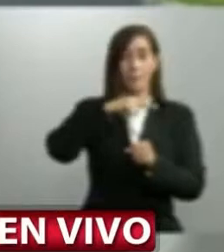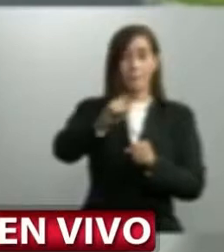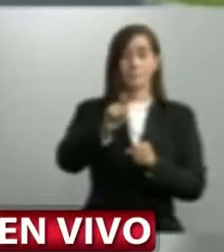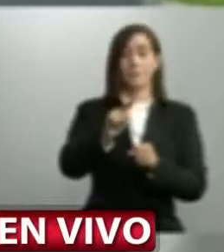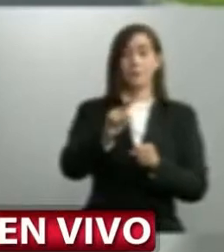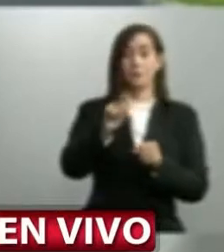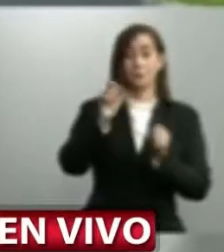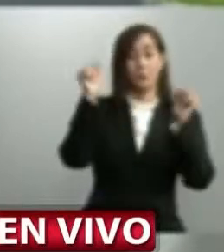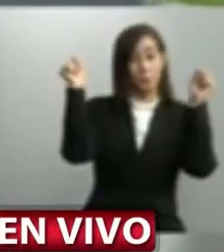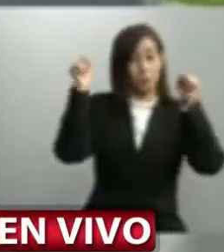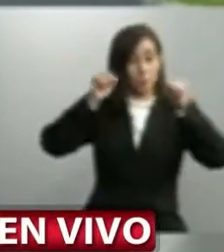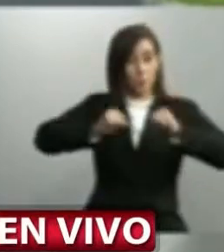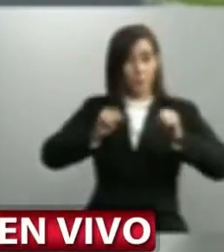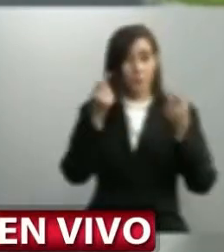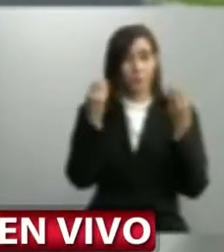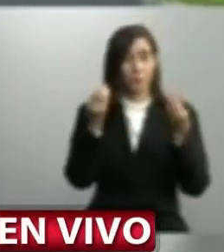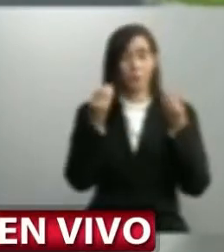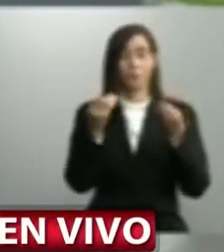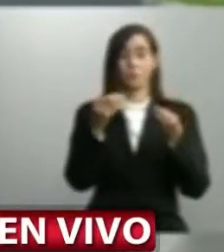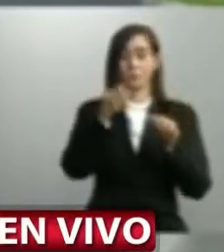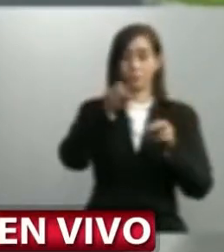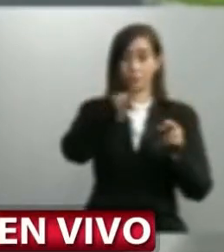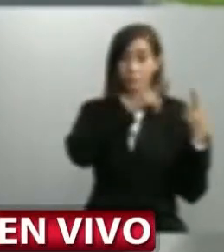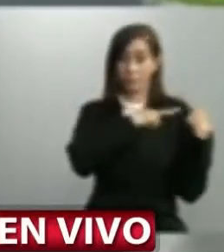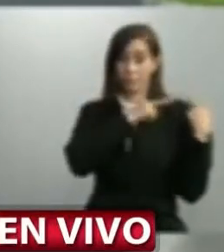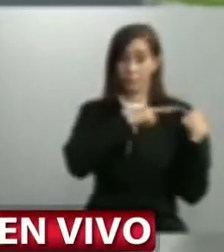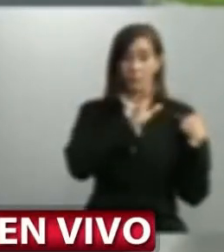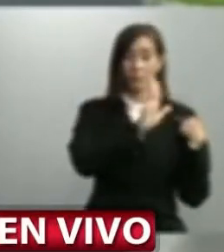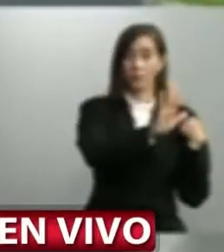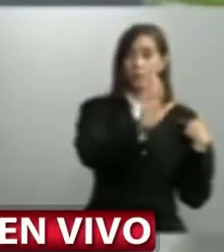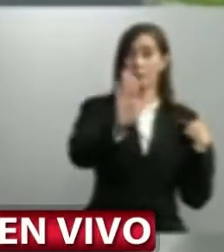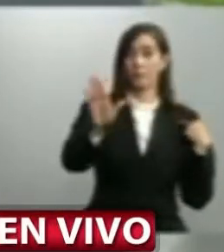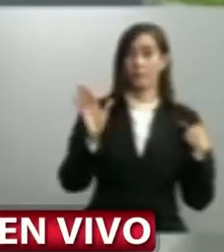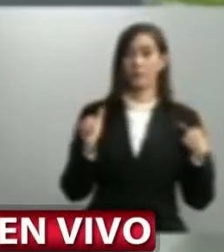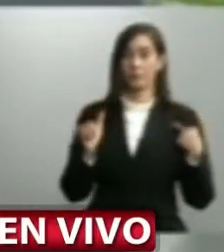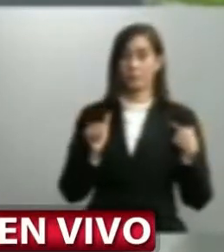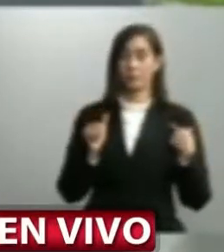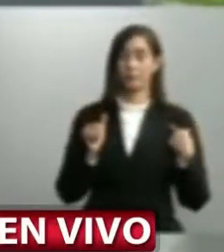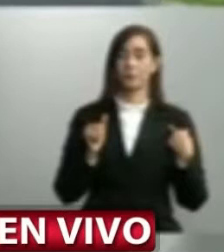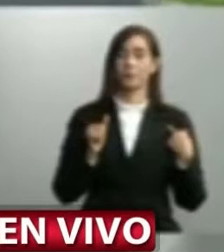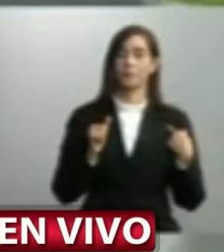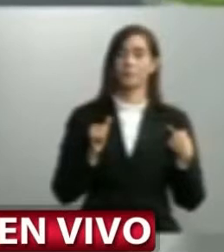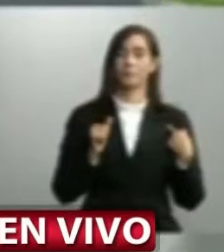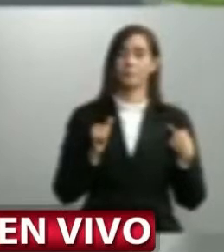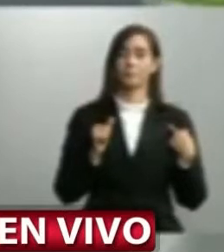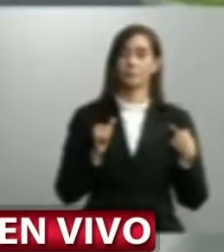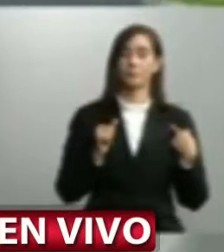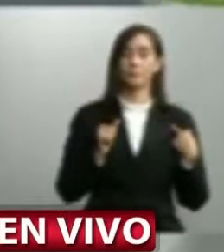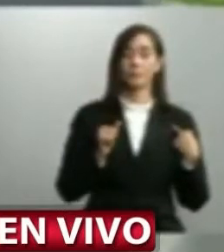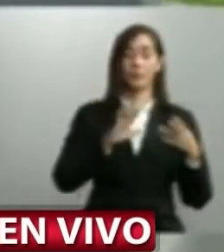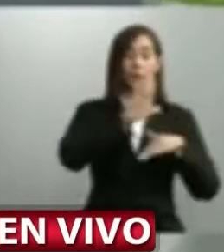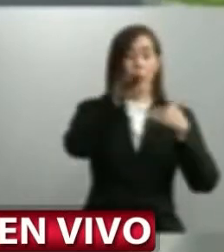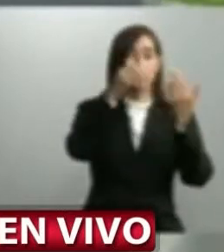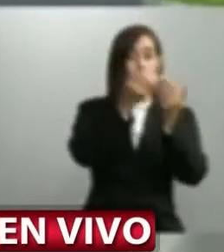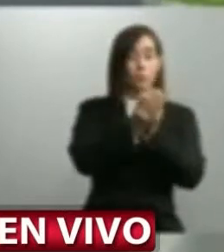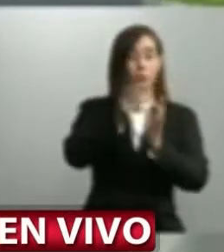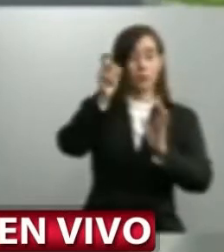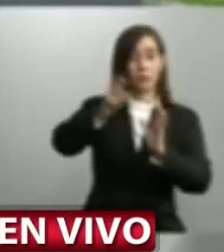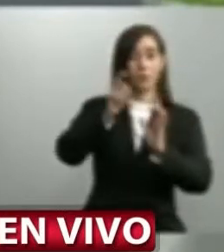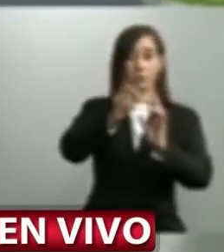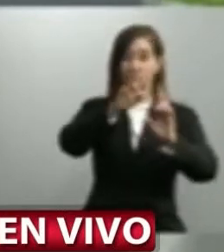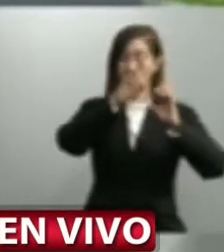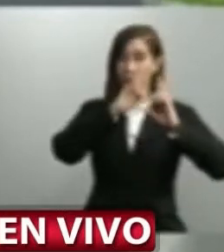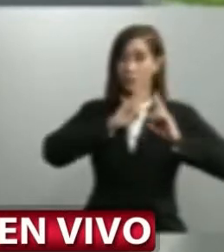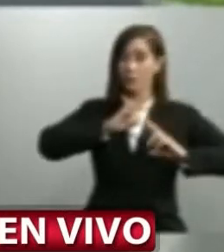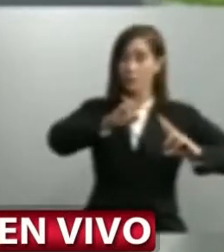se lograría con la participación social en el cumplimiento del deber ciudadano de